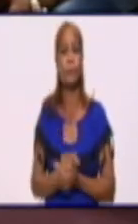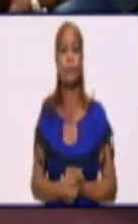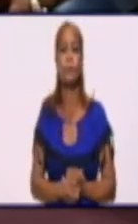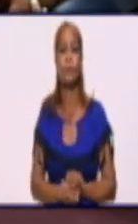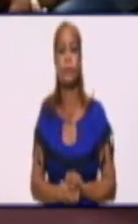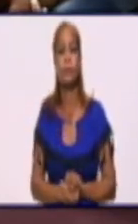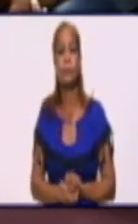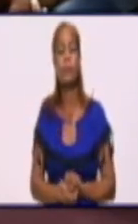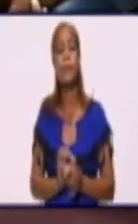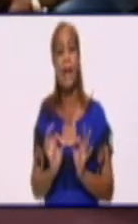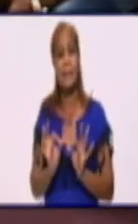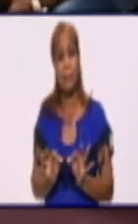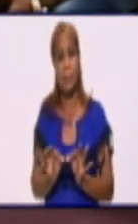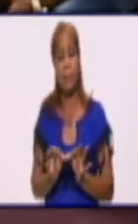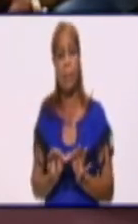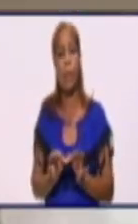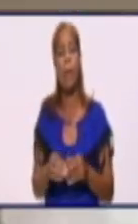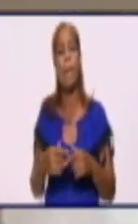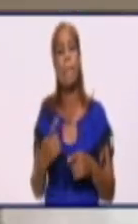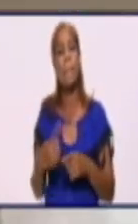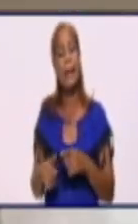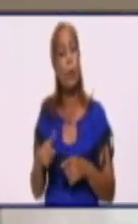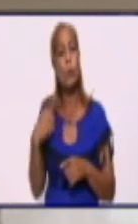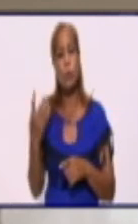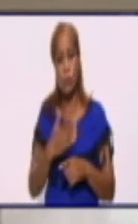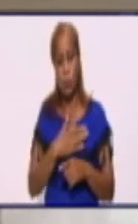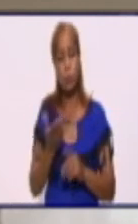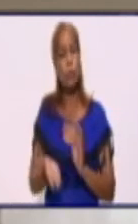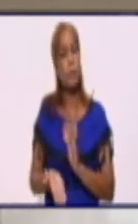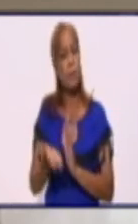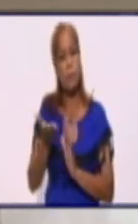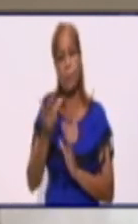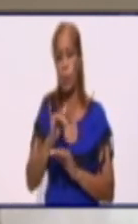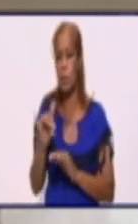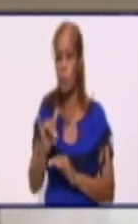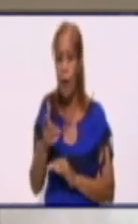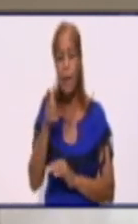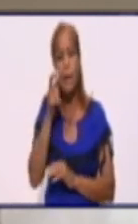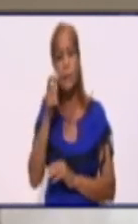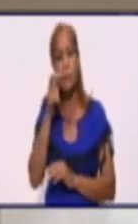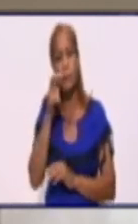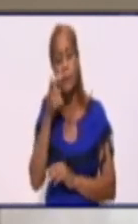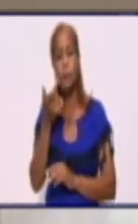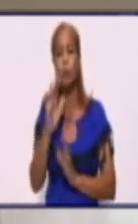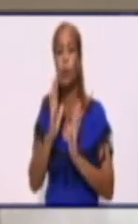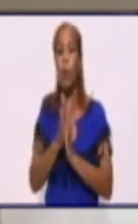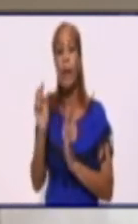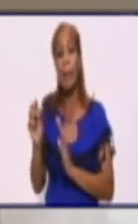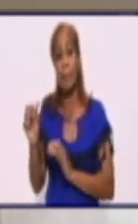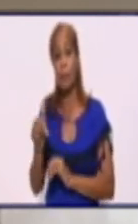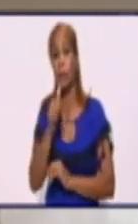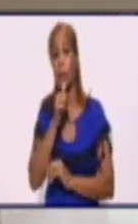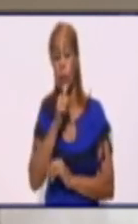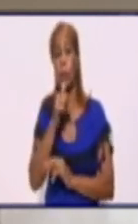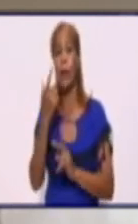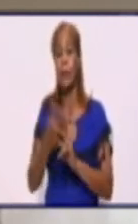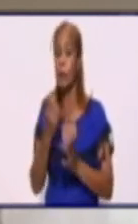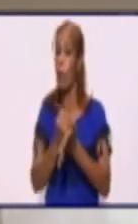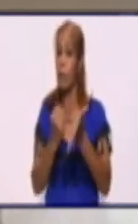Una meseta alta, sí, así es. Nosotros seguimos levantando los sospechosos. Nosotros como provincia continuamos confirmando en Santiago de